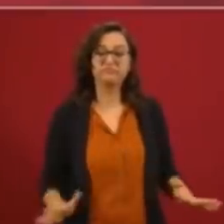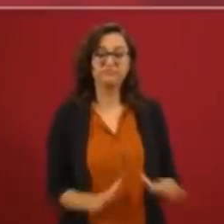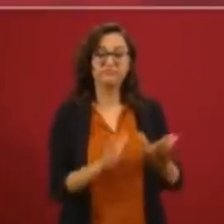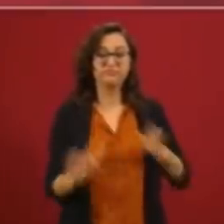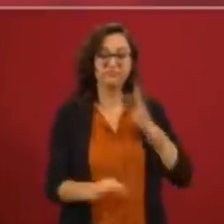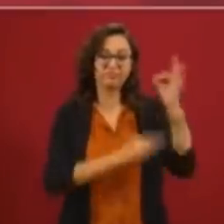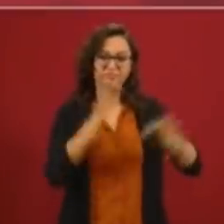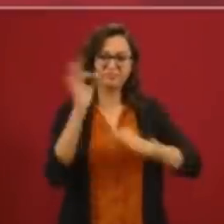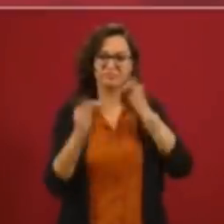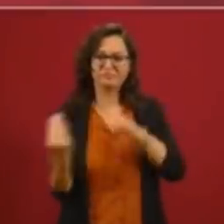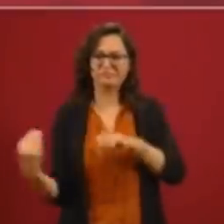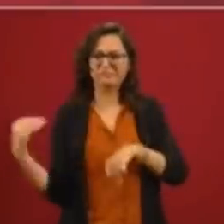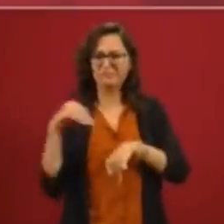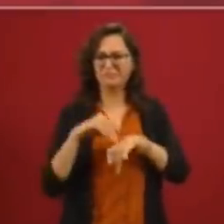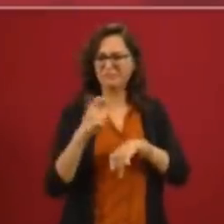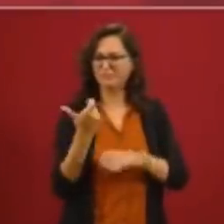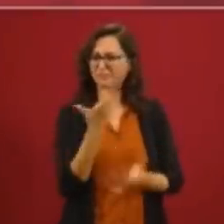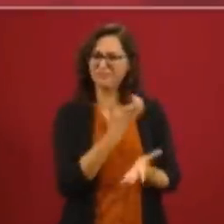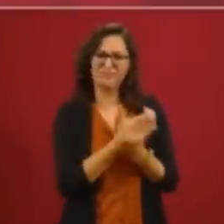excesivo,